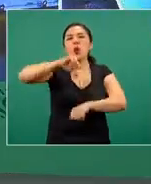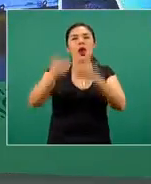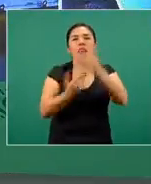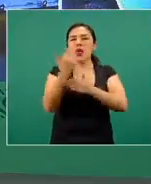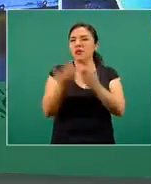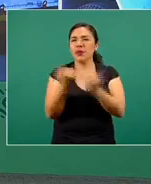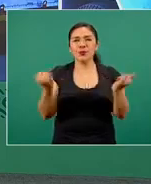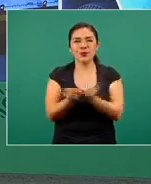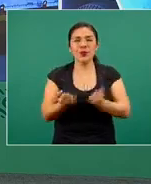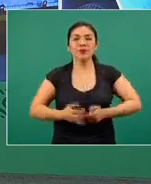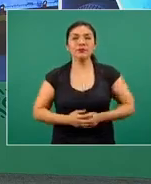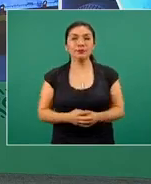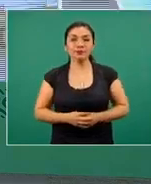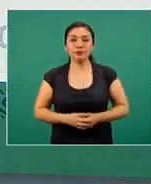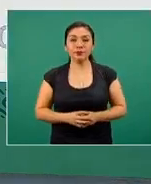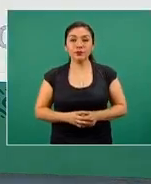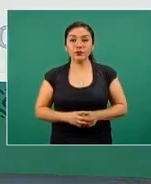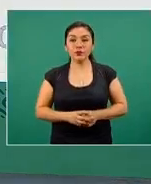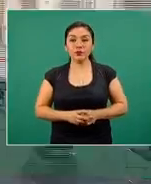mañana. La siguiente.